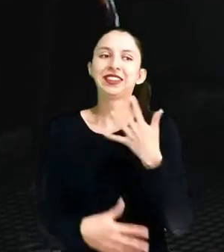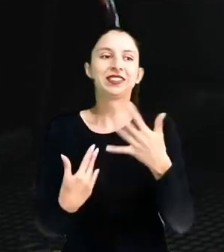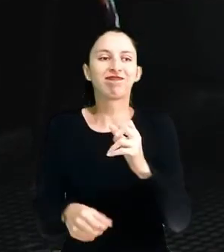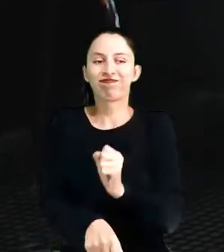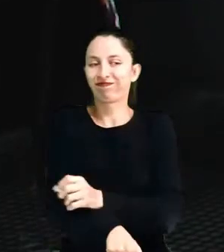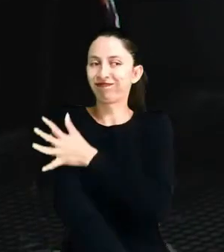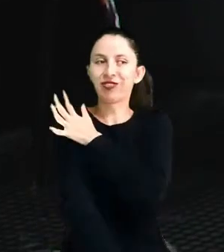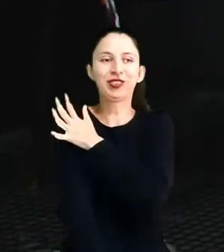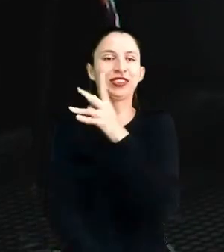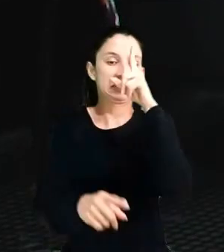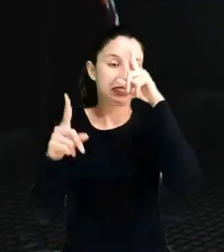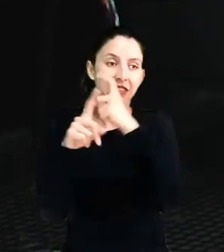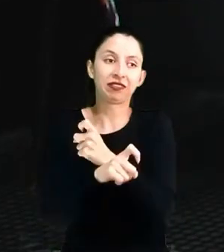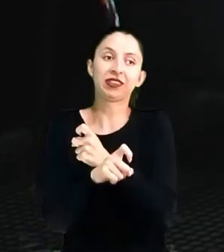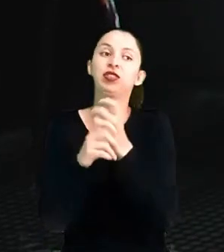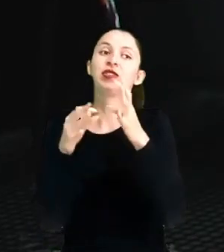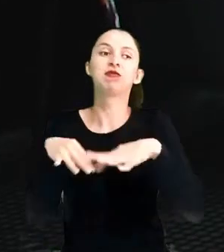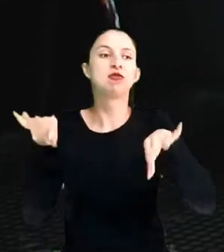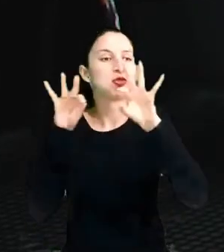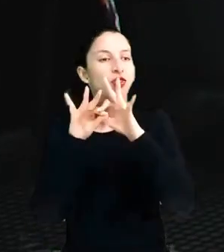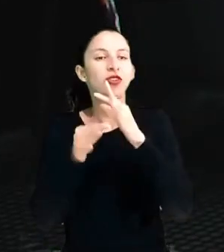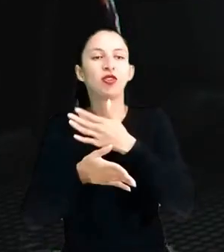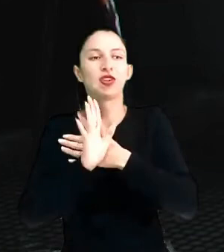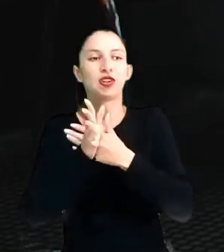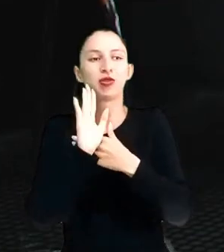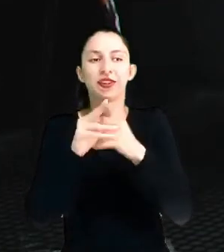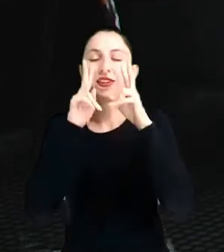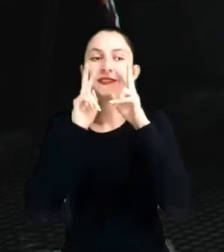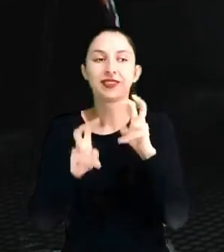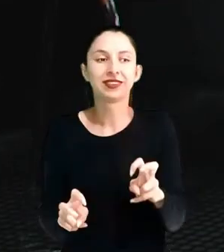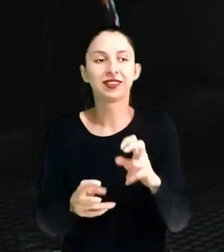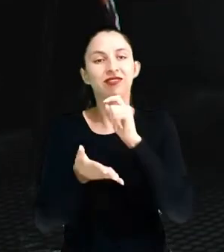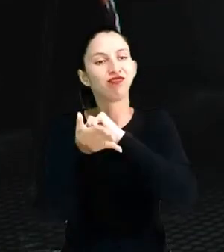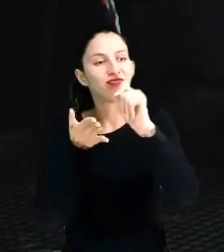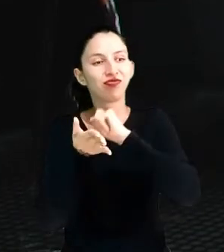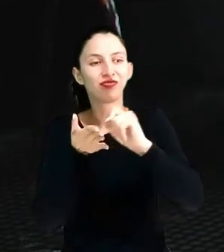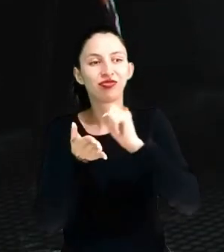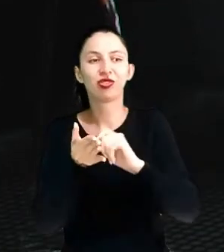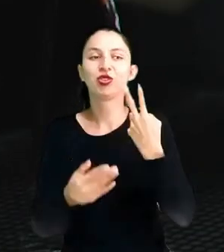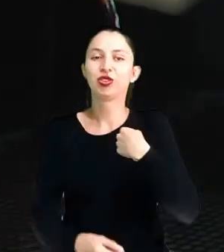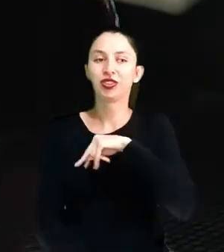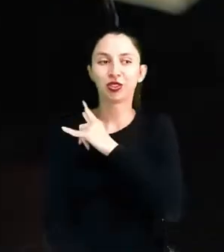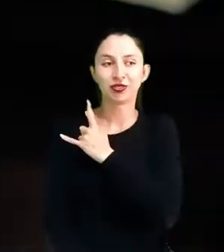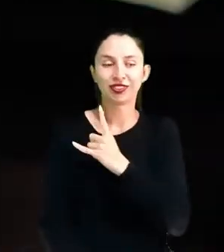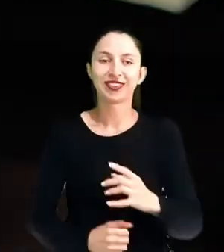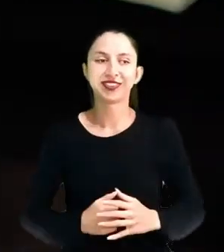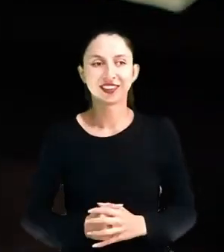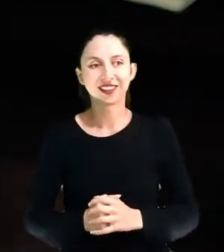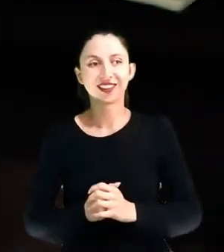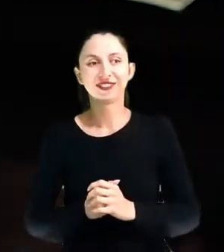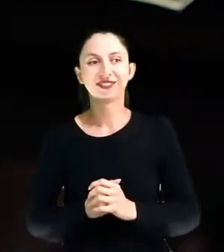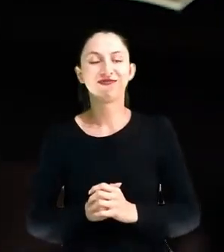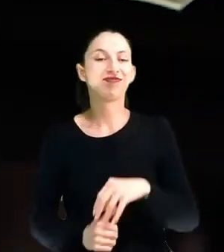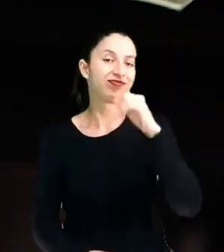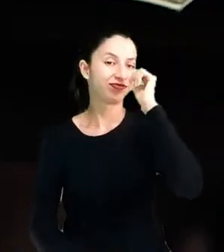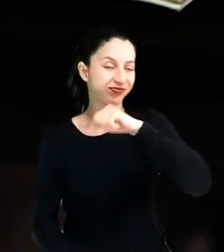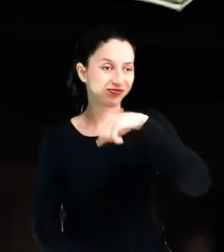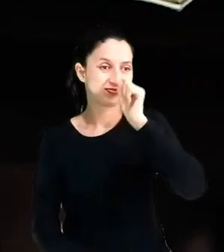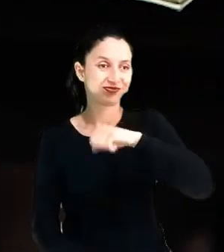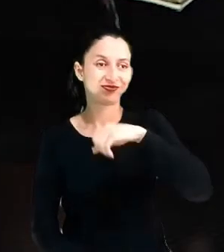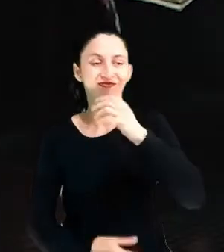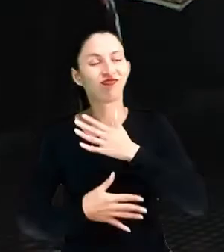por supuesto, estos mensajes tan interesantes para que sigamos haciendo investigación y escribiendo desde nuestra universidad. Bueno, es un tema